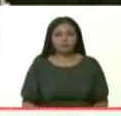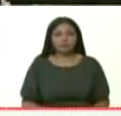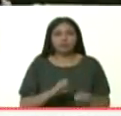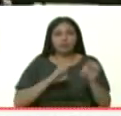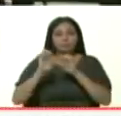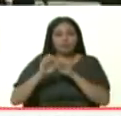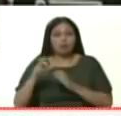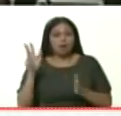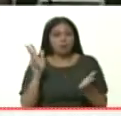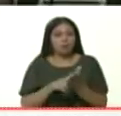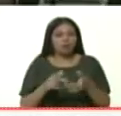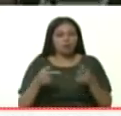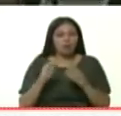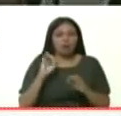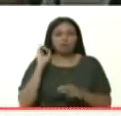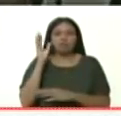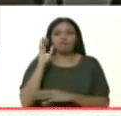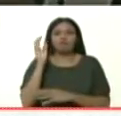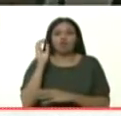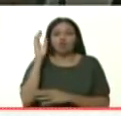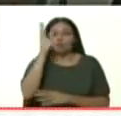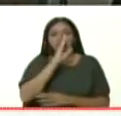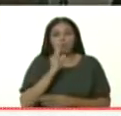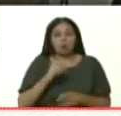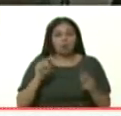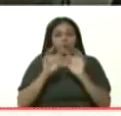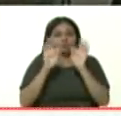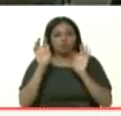evaluada y aprobada por el Foro de Sao Paulo